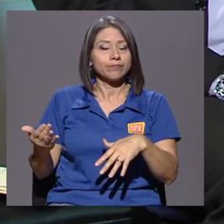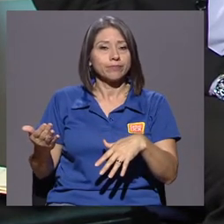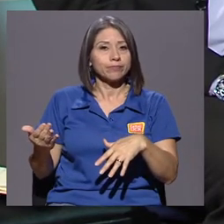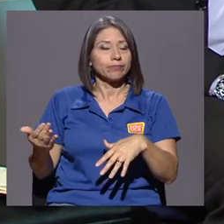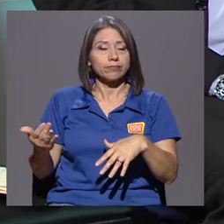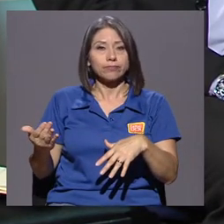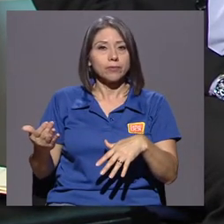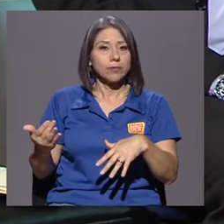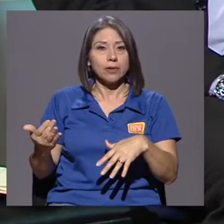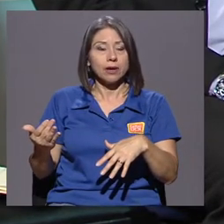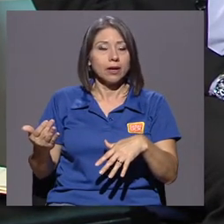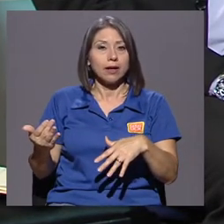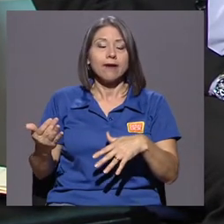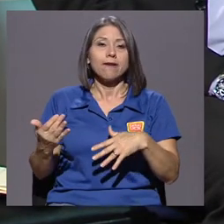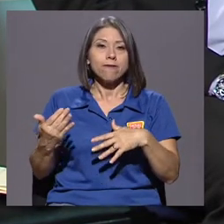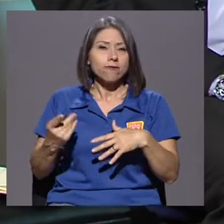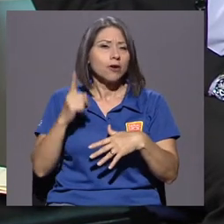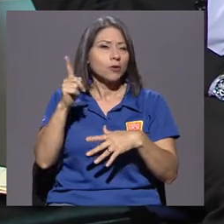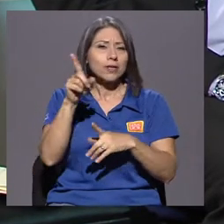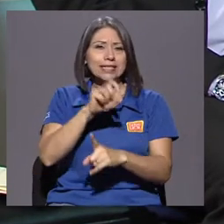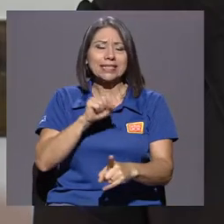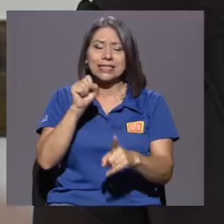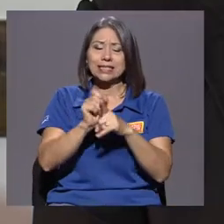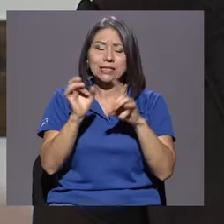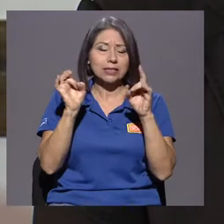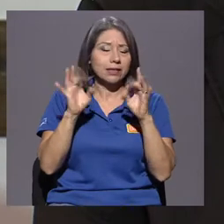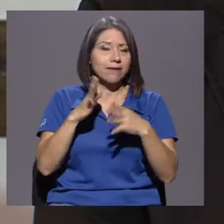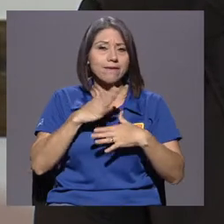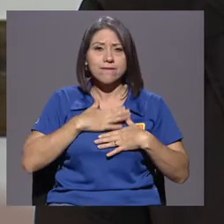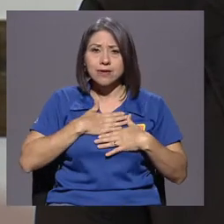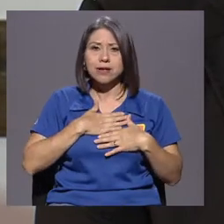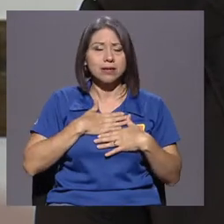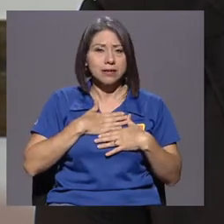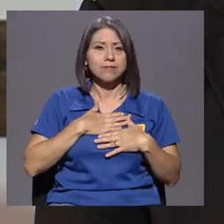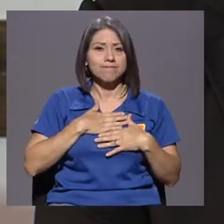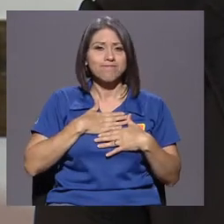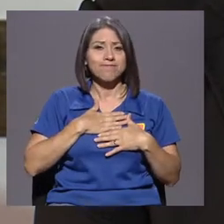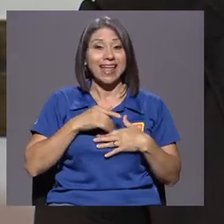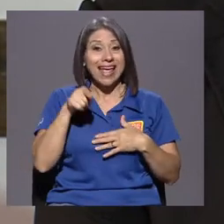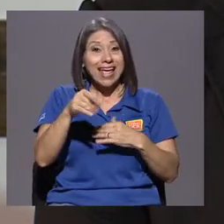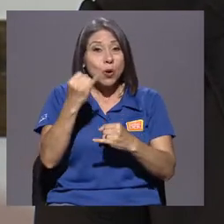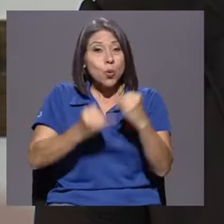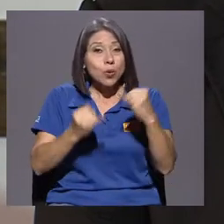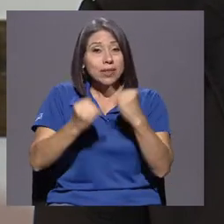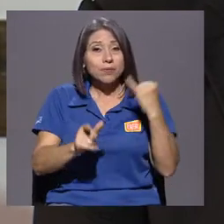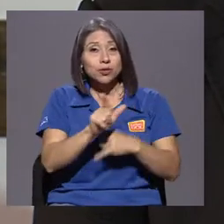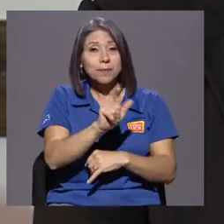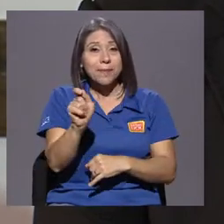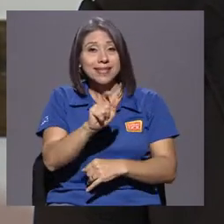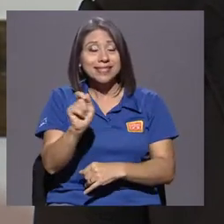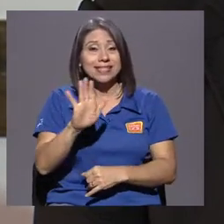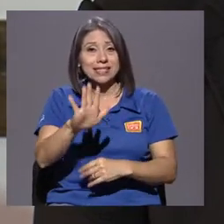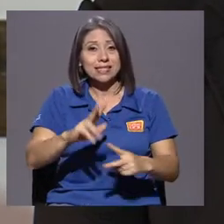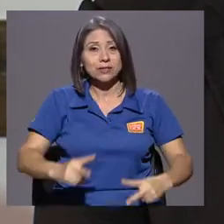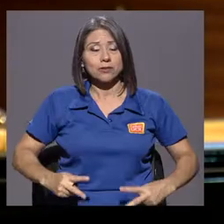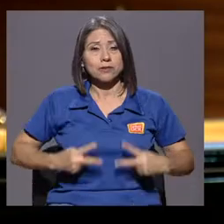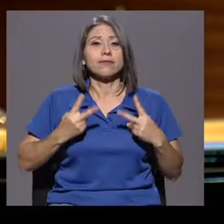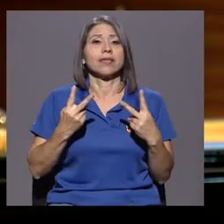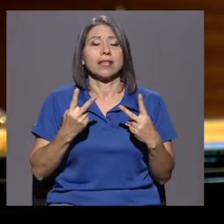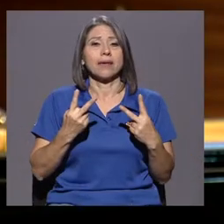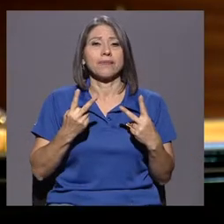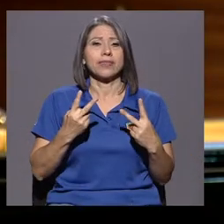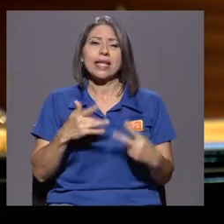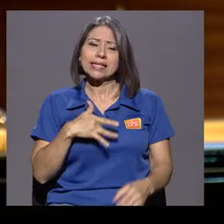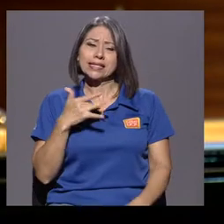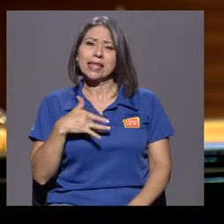fue una zona con un capítulo terrible esos últimos meses de su vida yo la